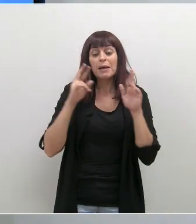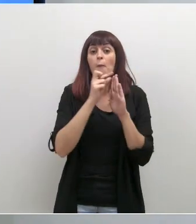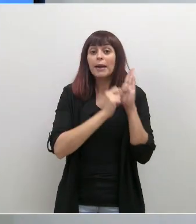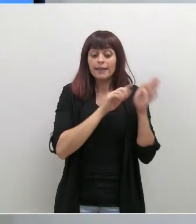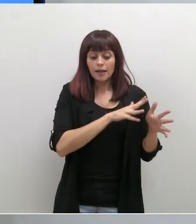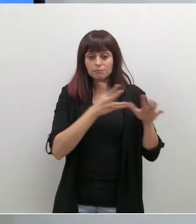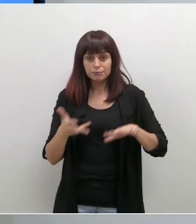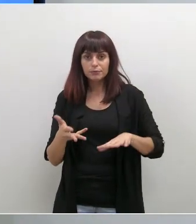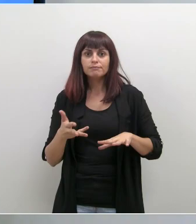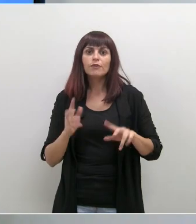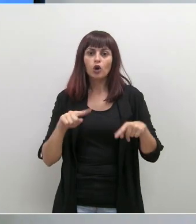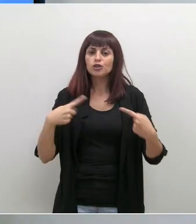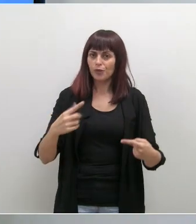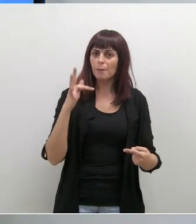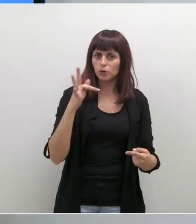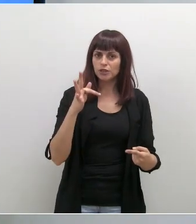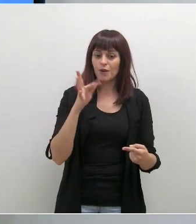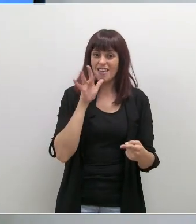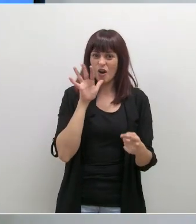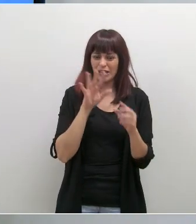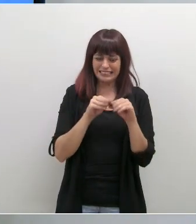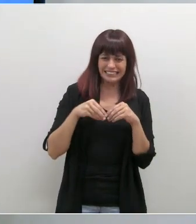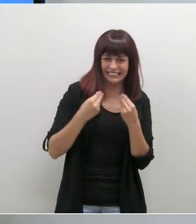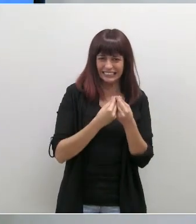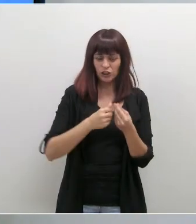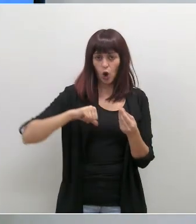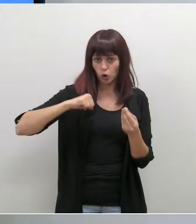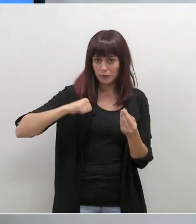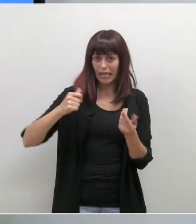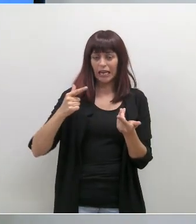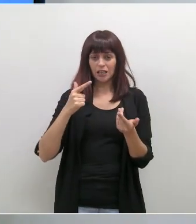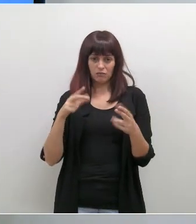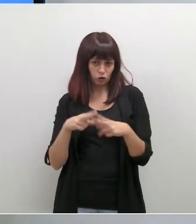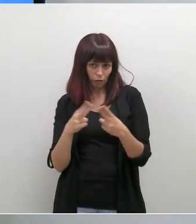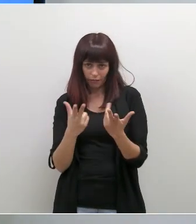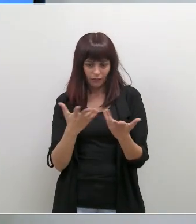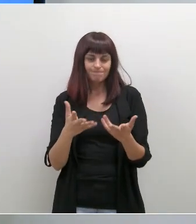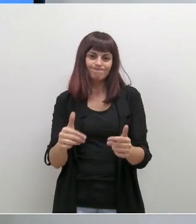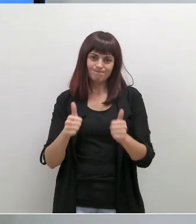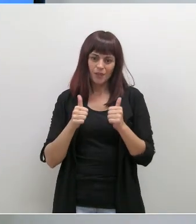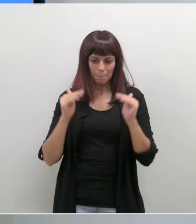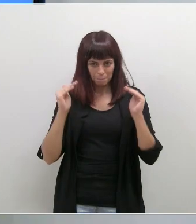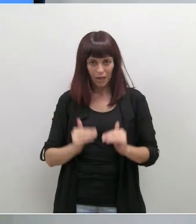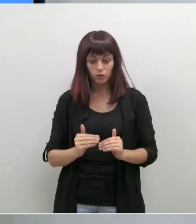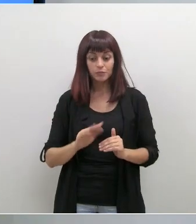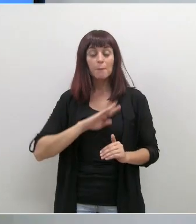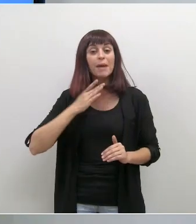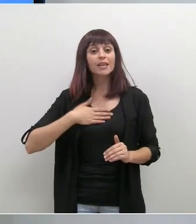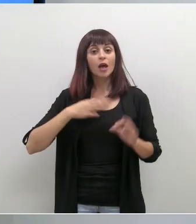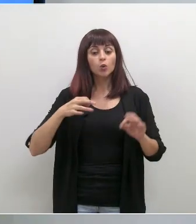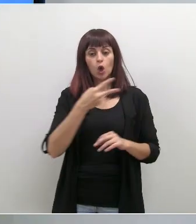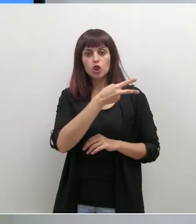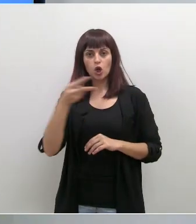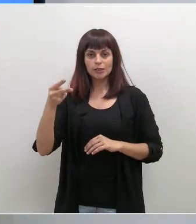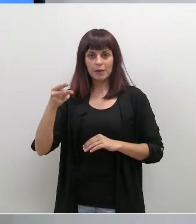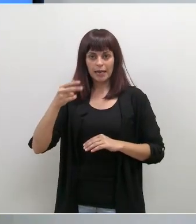y podamos disminuir la tensión actual del sistema sanitario y sociosanitario. Mañana se cumplen 2 semanas de la restricción de movilidad para la